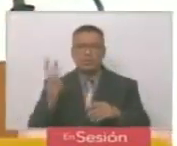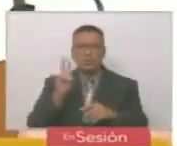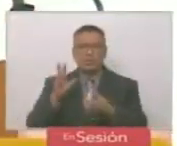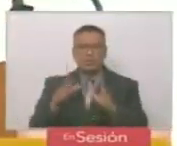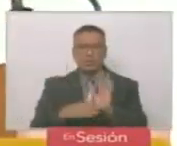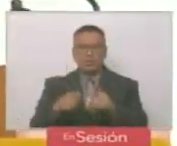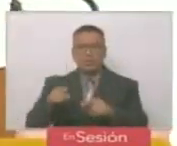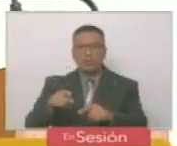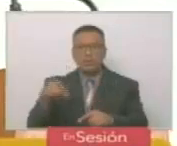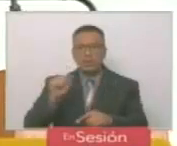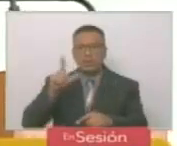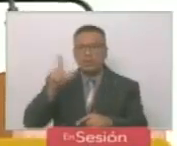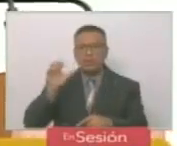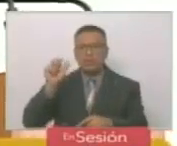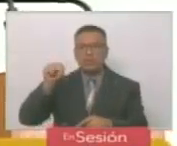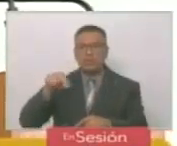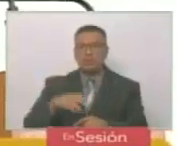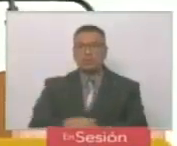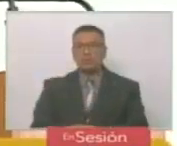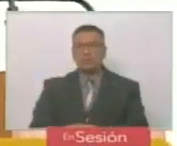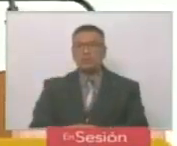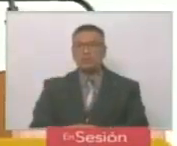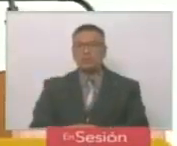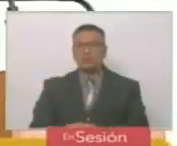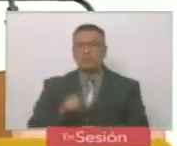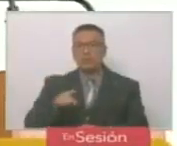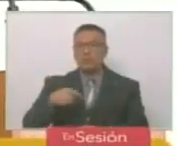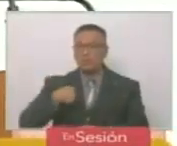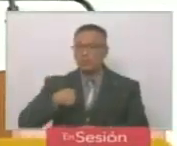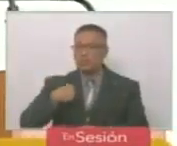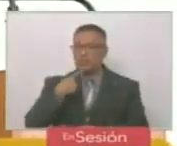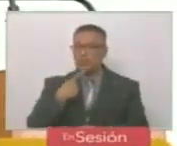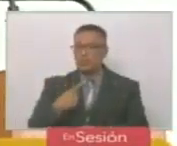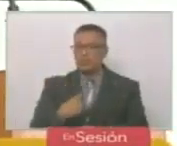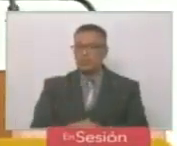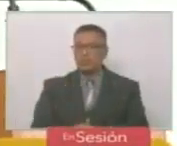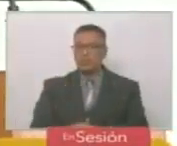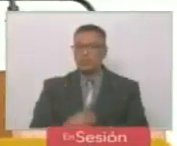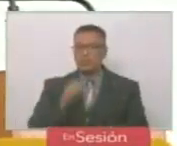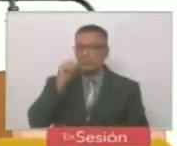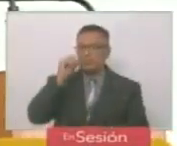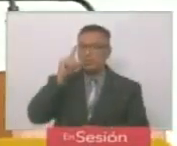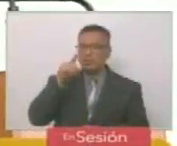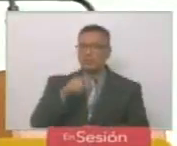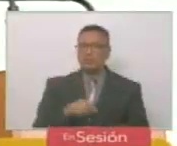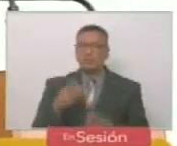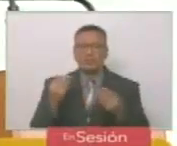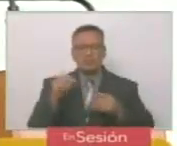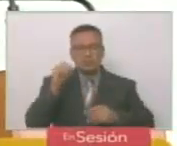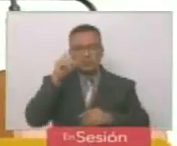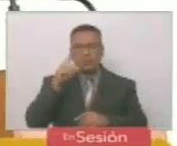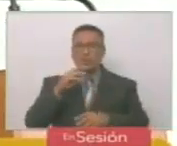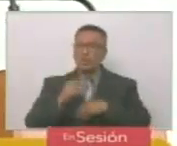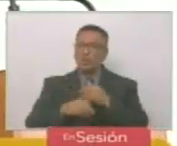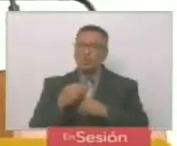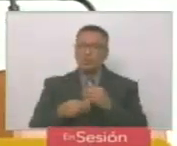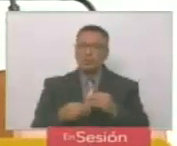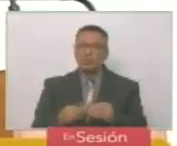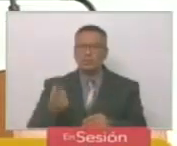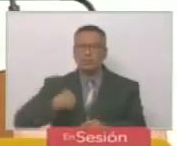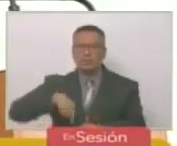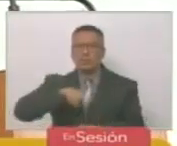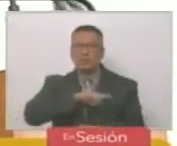por parte de Azerbaiyán. Y ella nos decía con gran admiración cómo